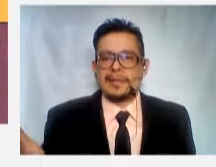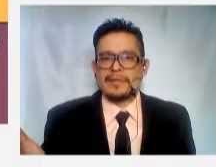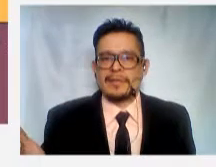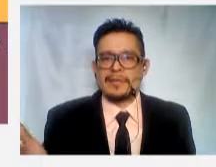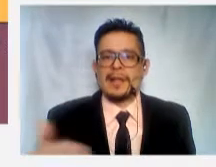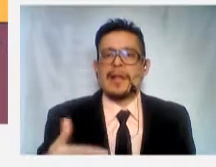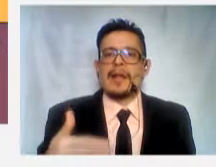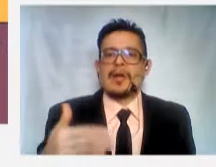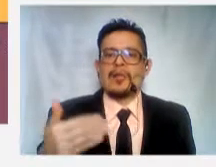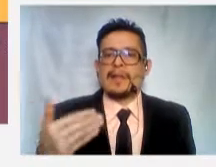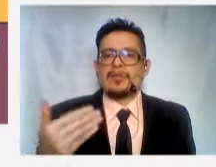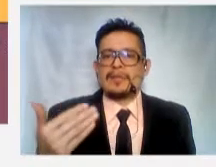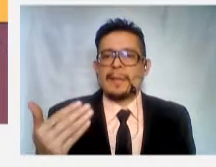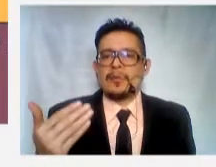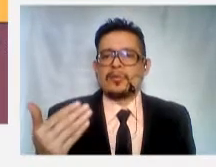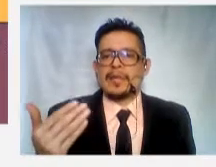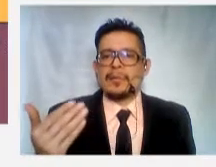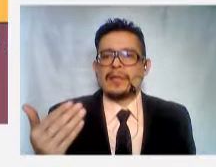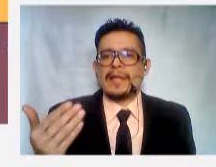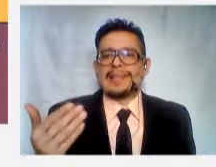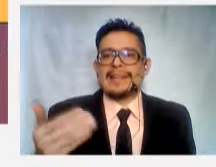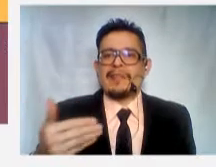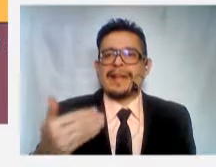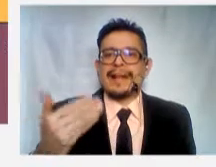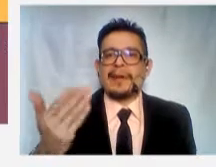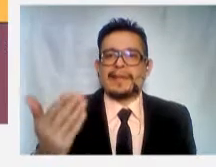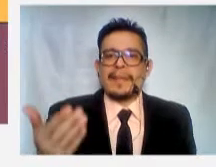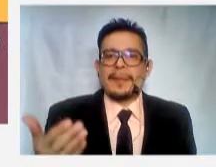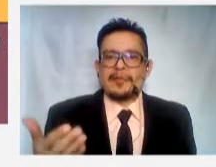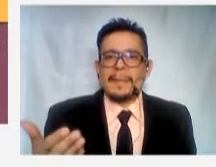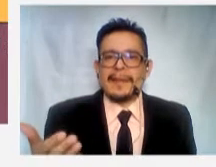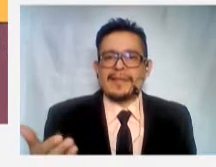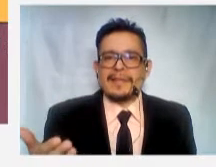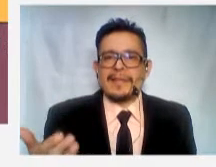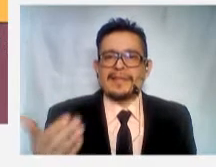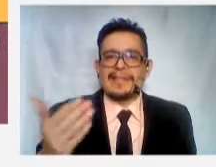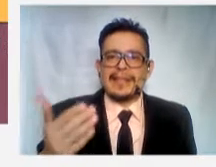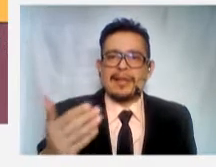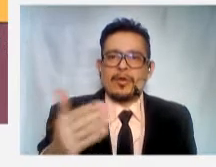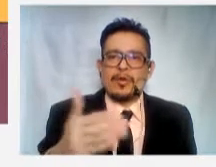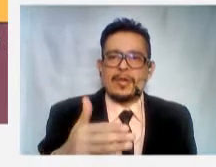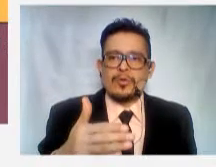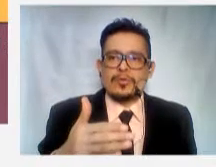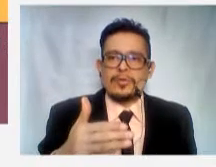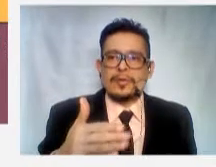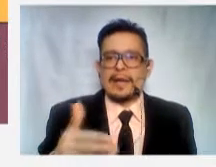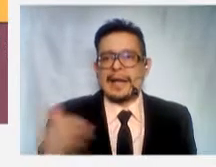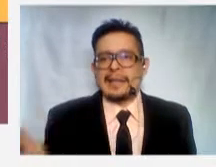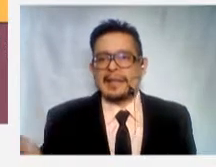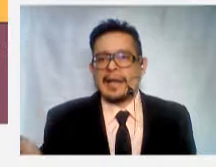relaciones los derechos reproductivos se refieren a la libertad de las personas para decidir si tener o no hijos